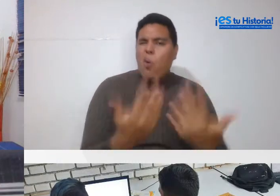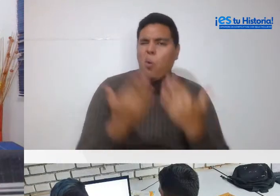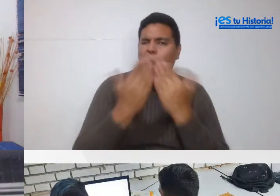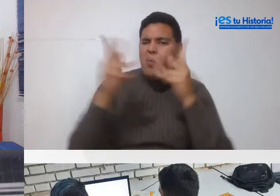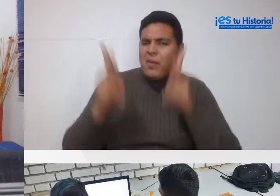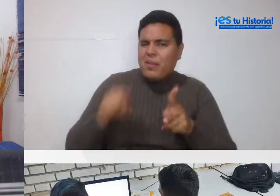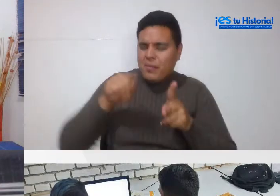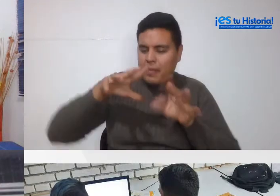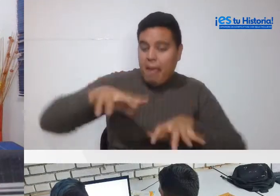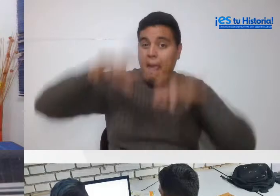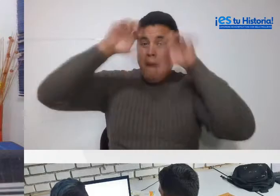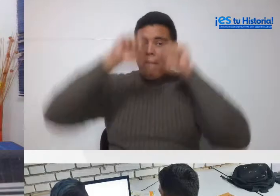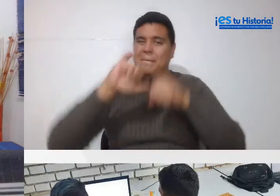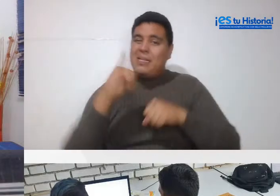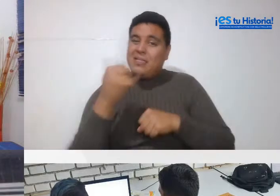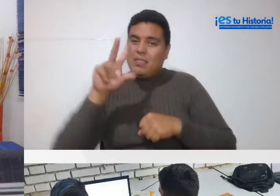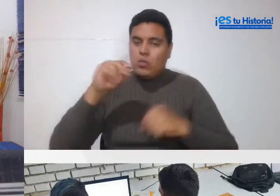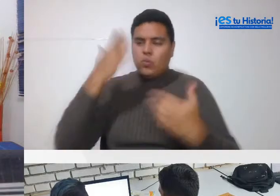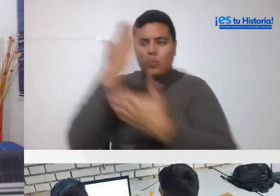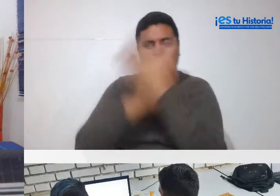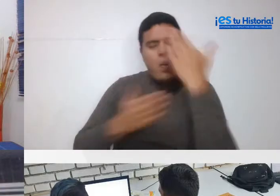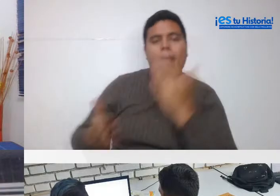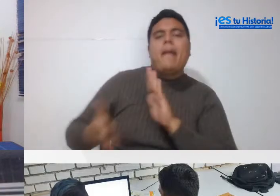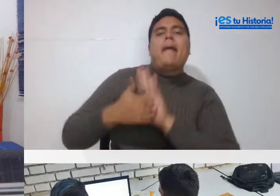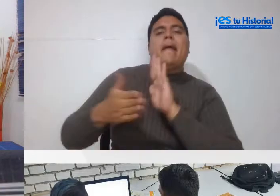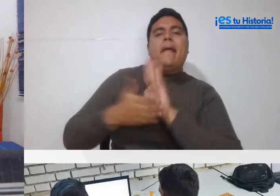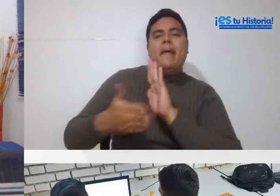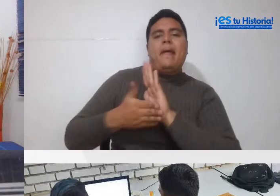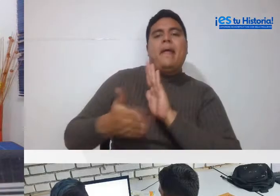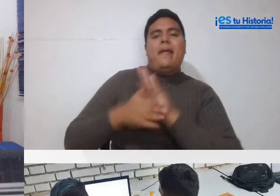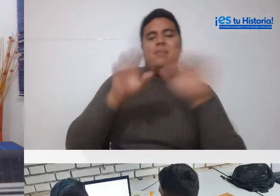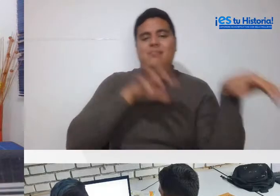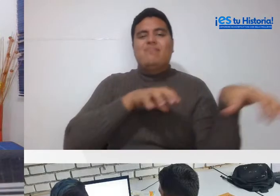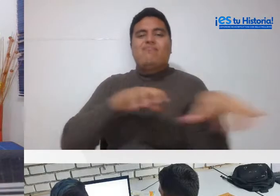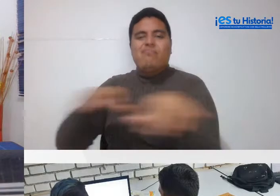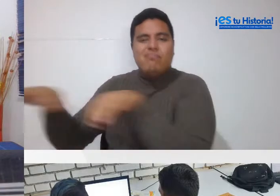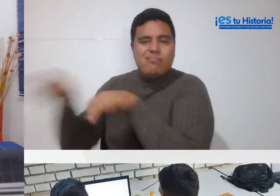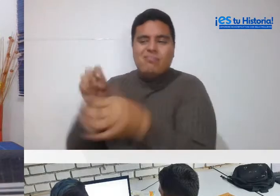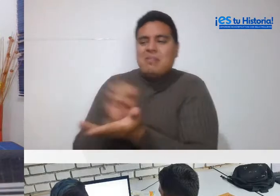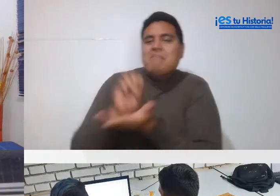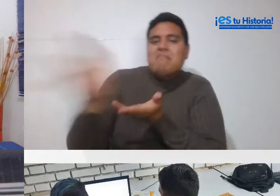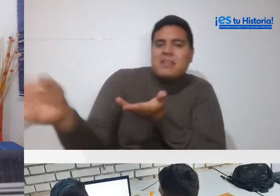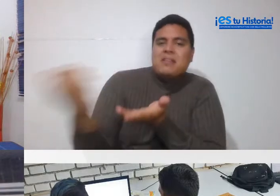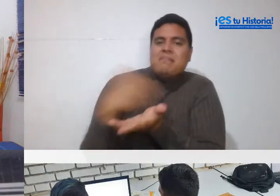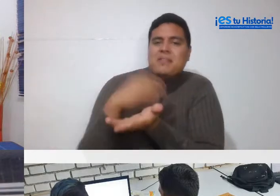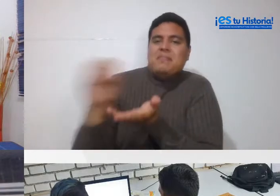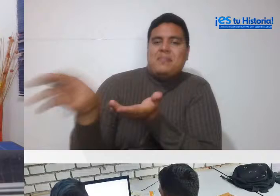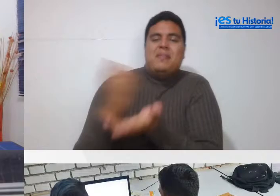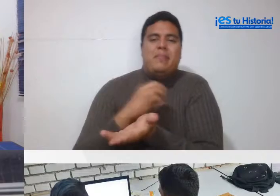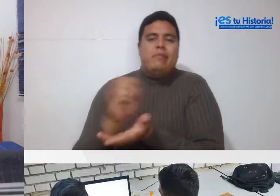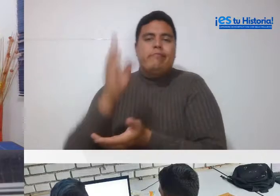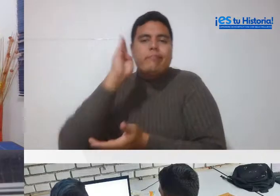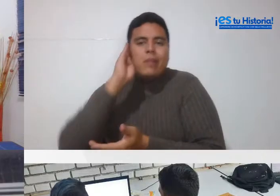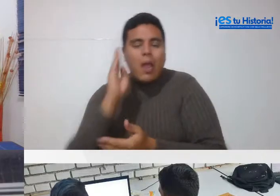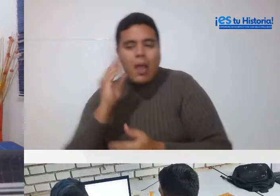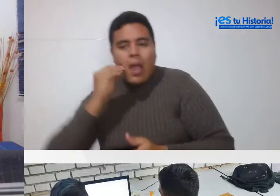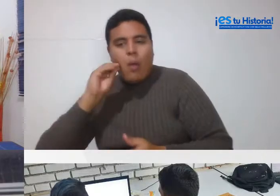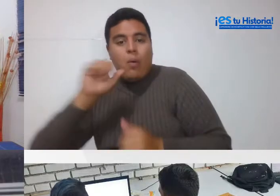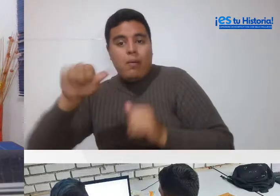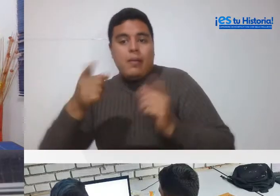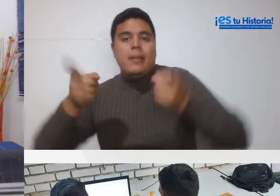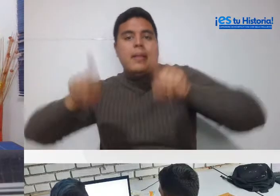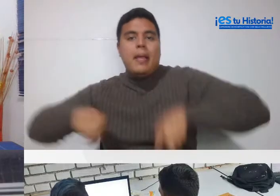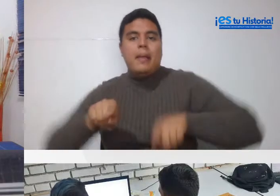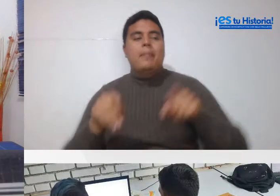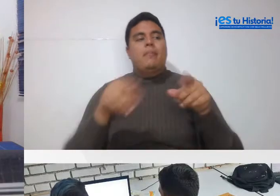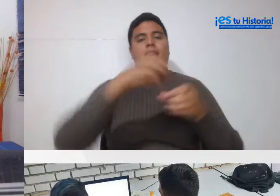muy significativa para nuestra escuela, porque no solamente se apoyó al niño con baja visión, sino que tuvo en cuenta toda la población, porque si bien es cierto que